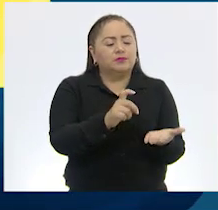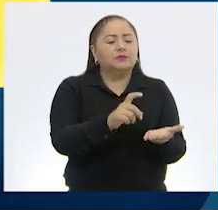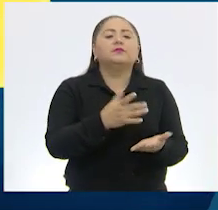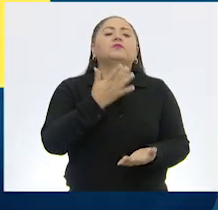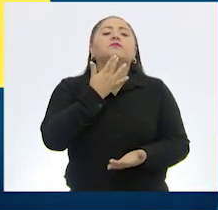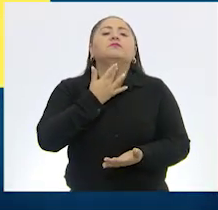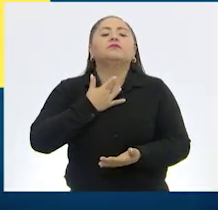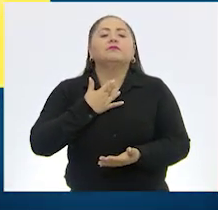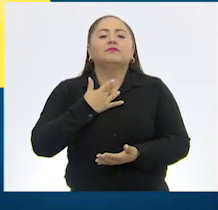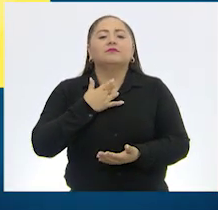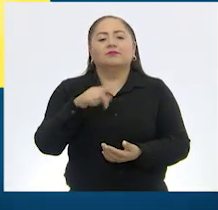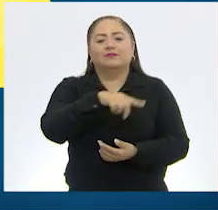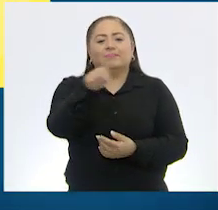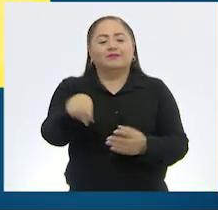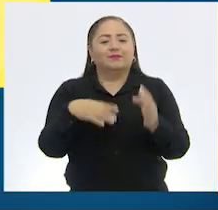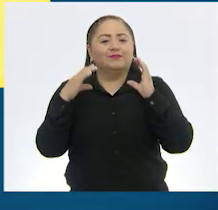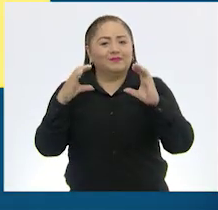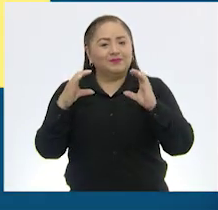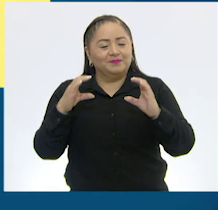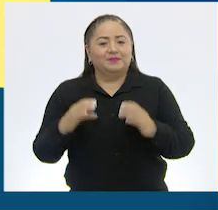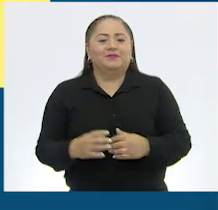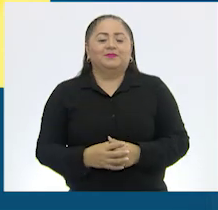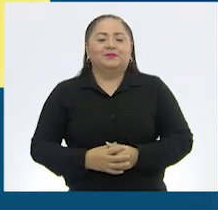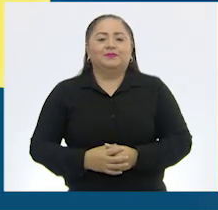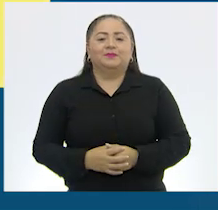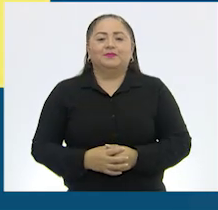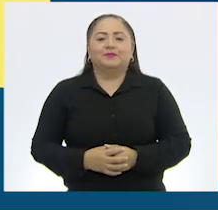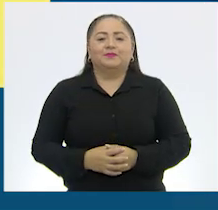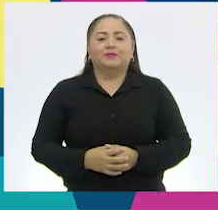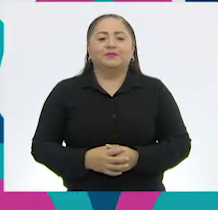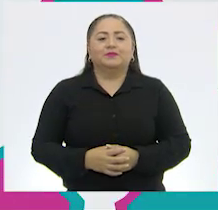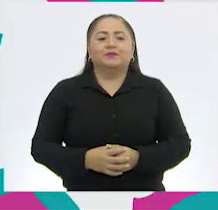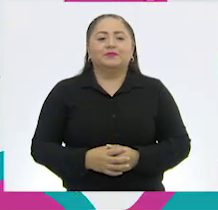usa desinfectantes a base de alcohol. ¡Cuídate!